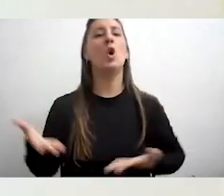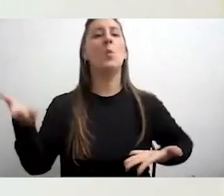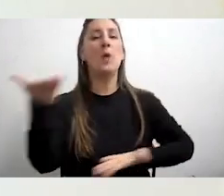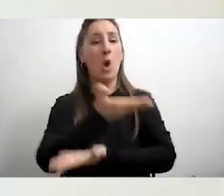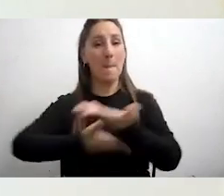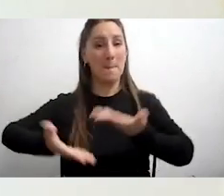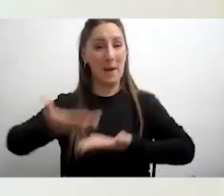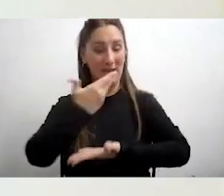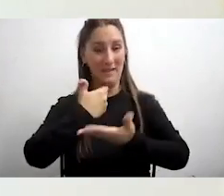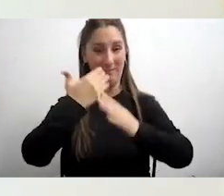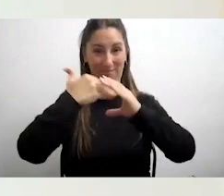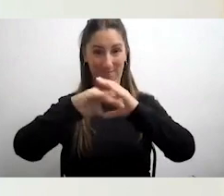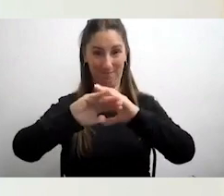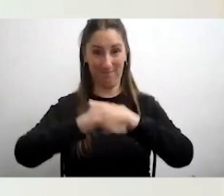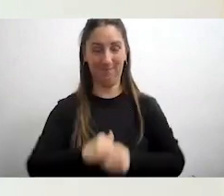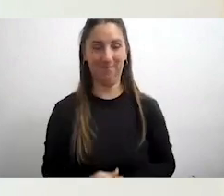tengo acá mi Power.